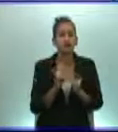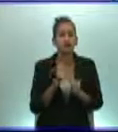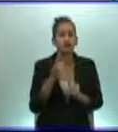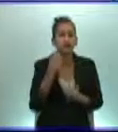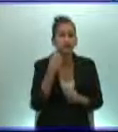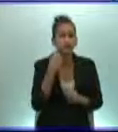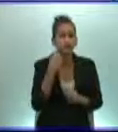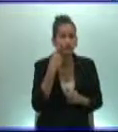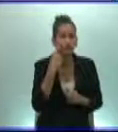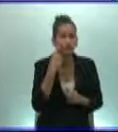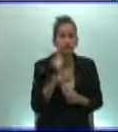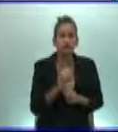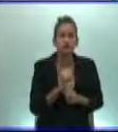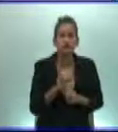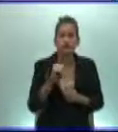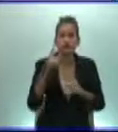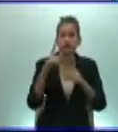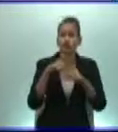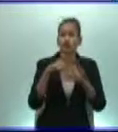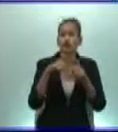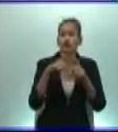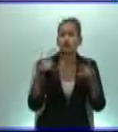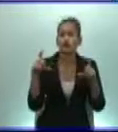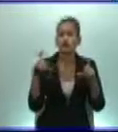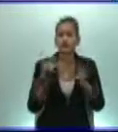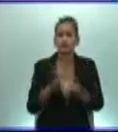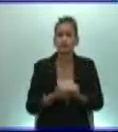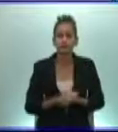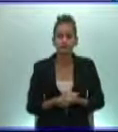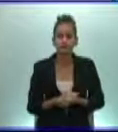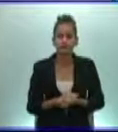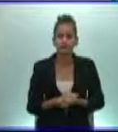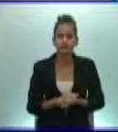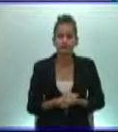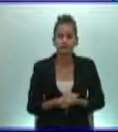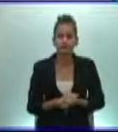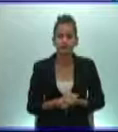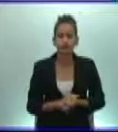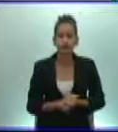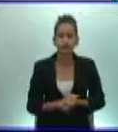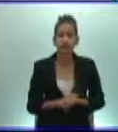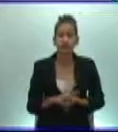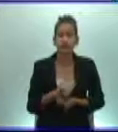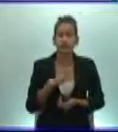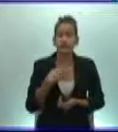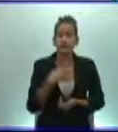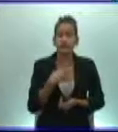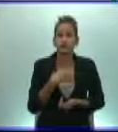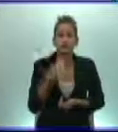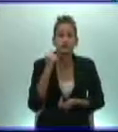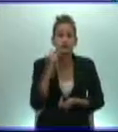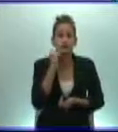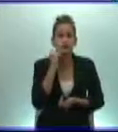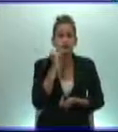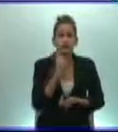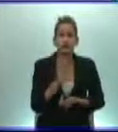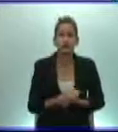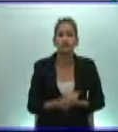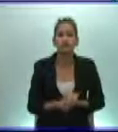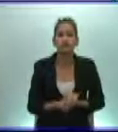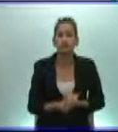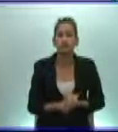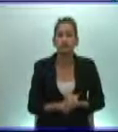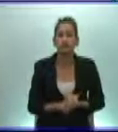cuenta los teoremas. Entonces tienes además un inciso en el que